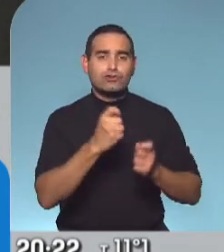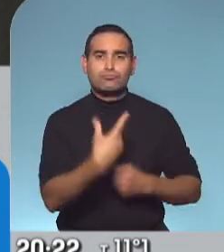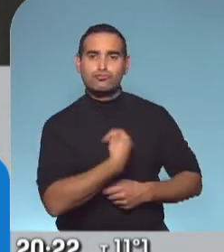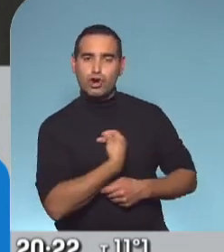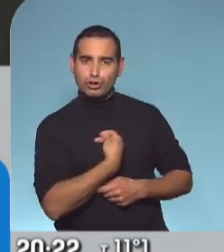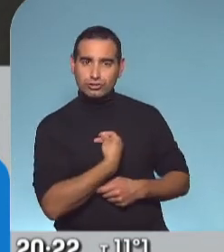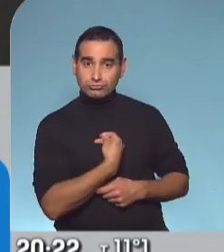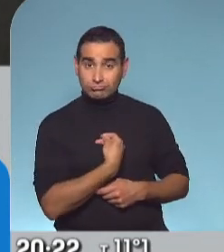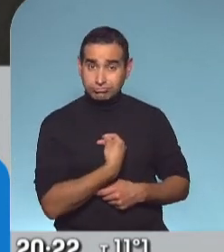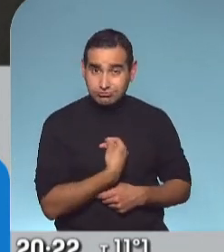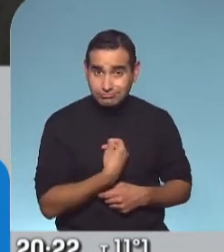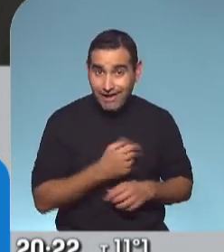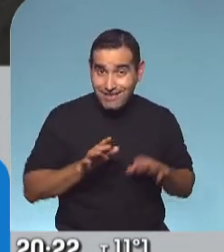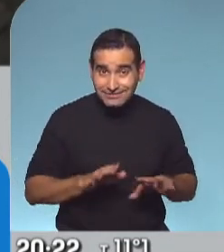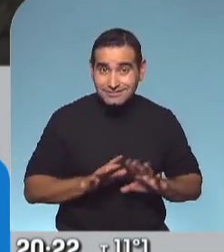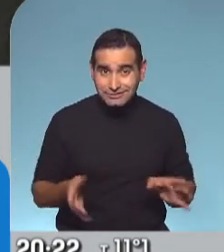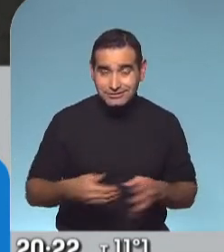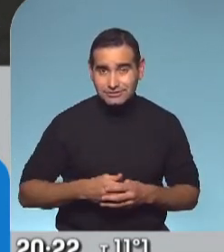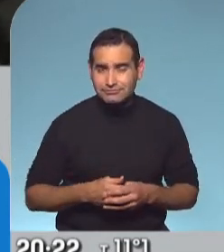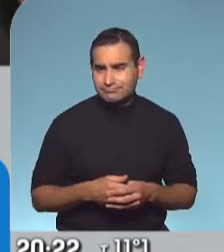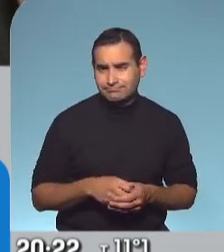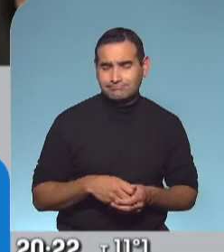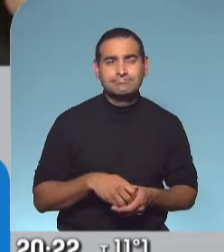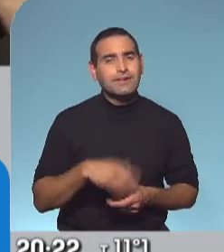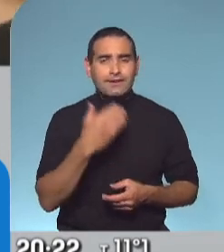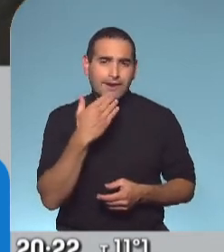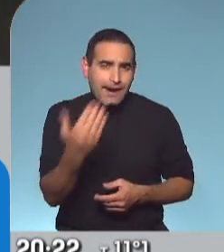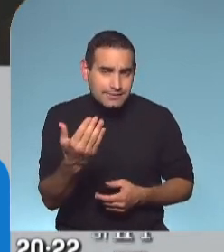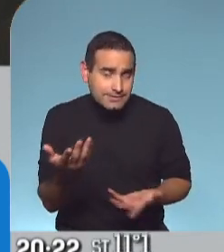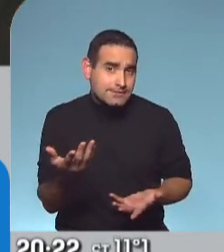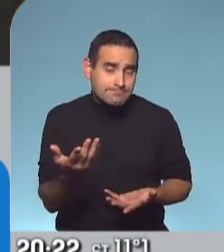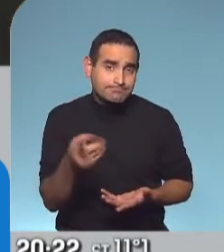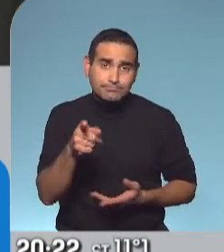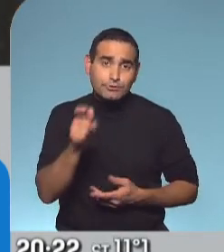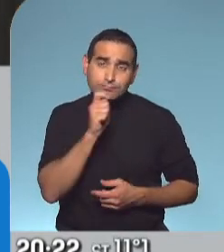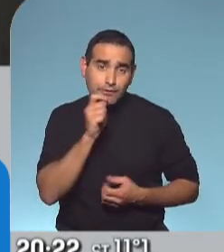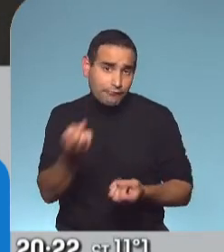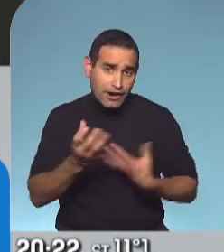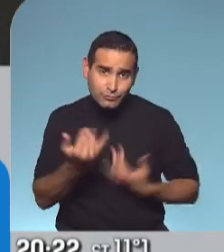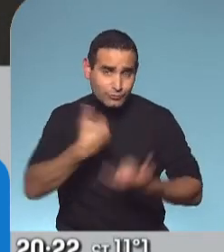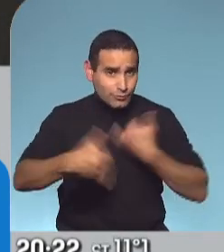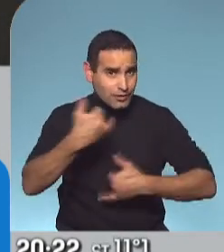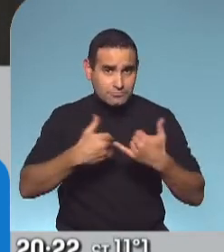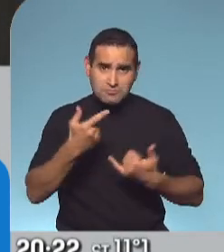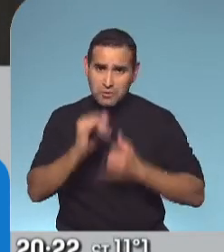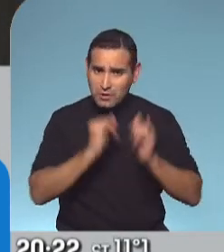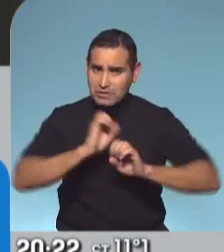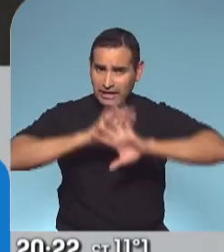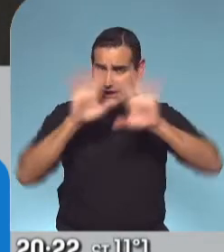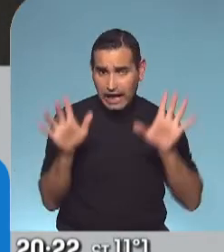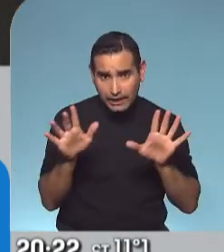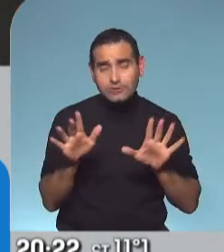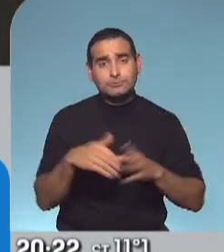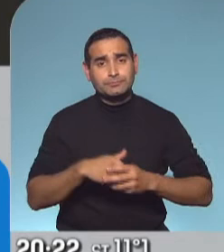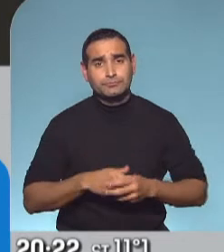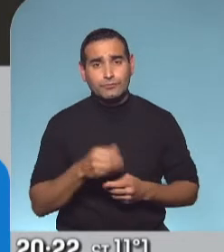¿Entendés? Así de científico es esa postura. Una locura. Te agradecemos realmente un montón tu sinceridad y tu claridad para contarnos. El cierre para